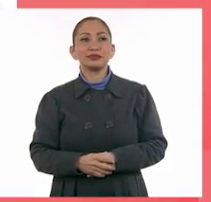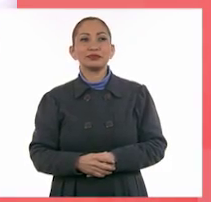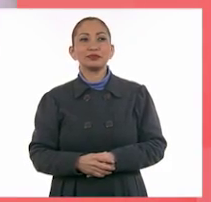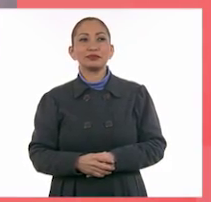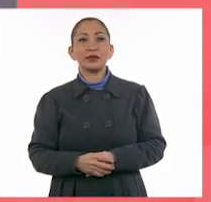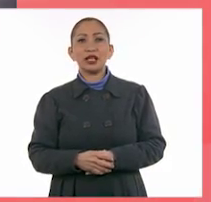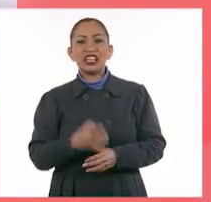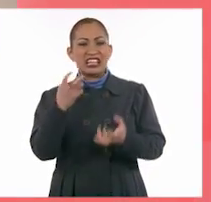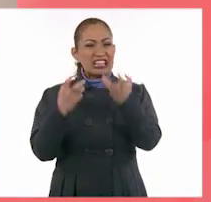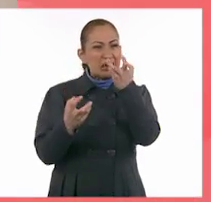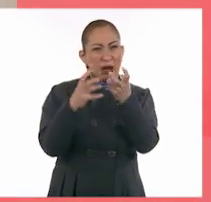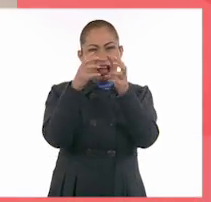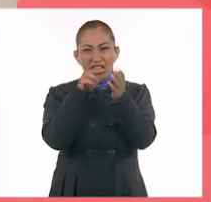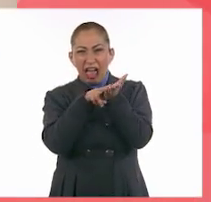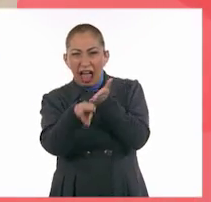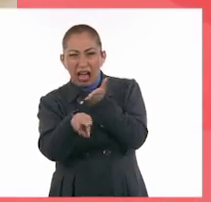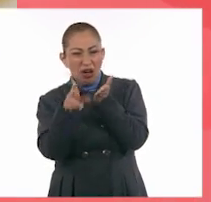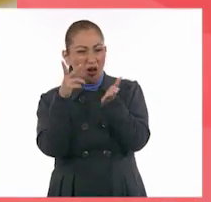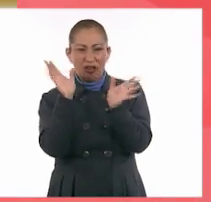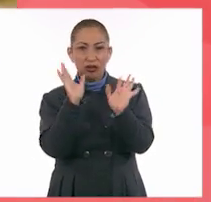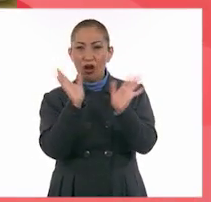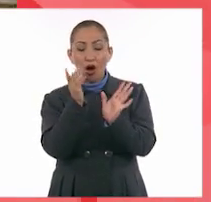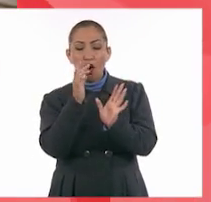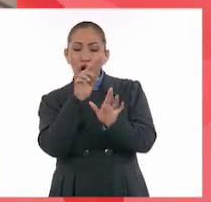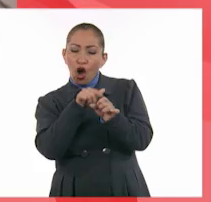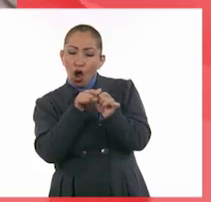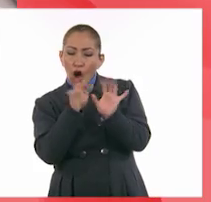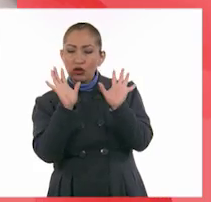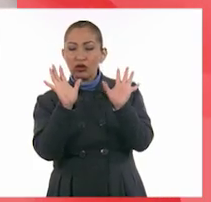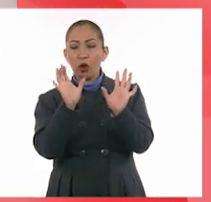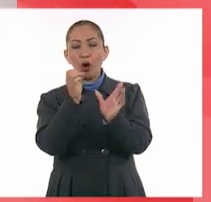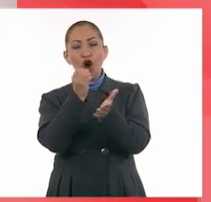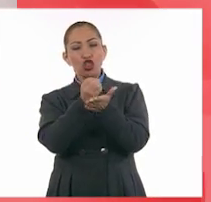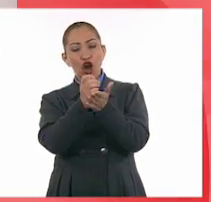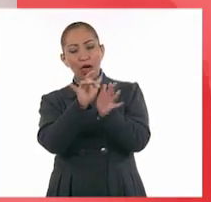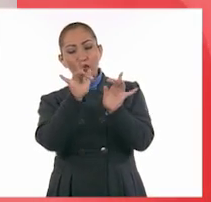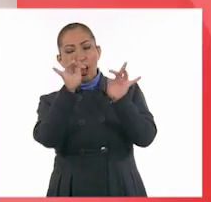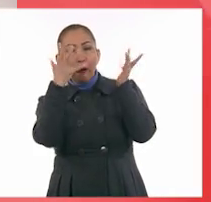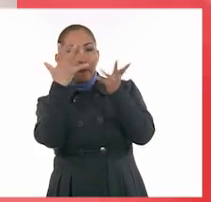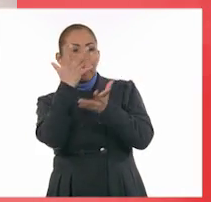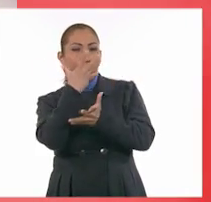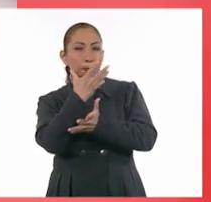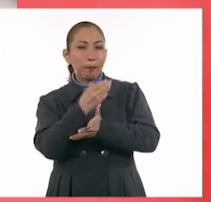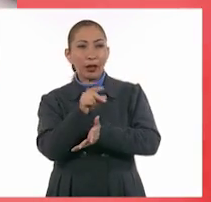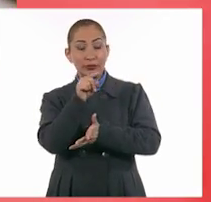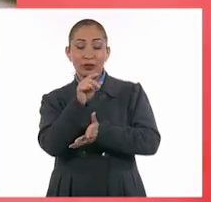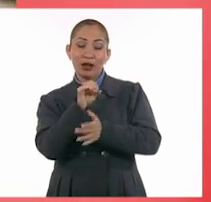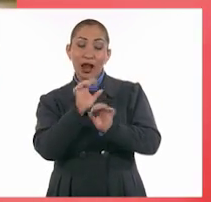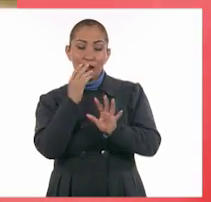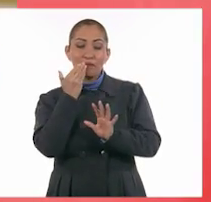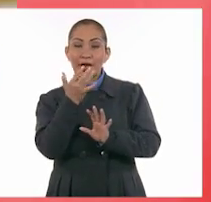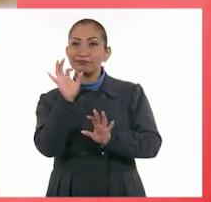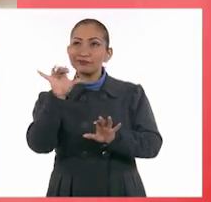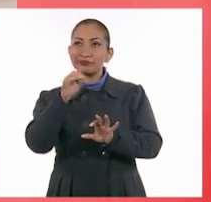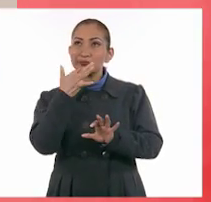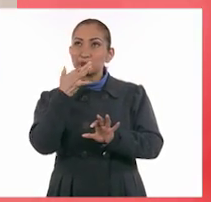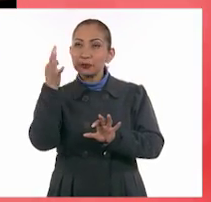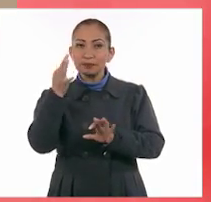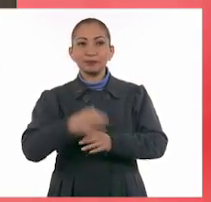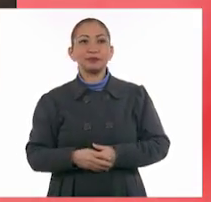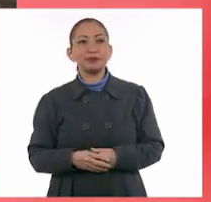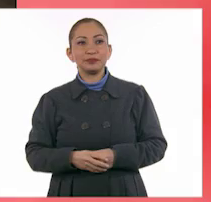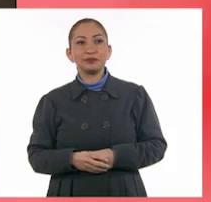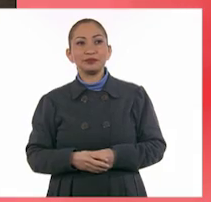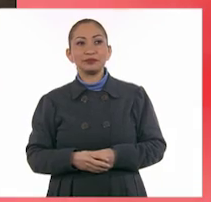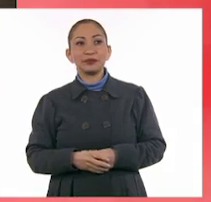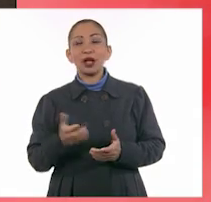No sale quemada, no buscamos un color quemado, buscamos un color dorado, doradito y obviamente que quede bien sazonado.